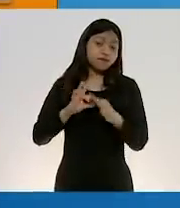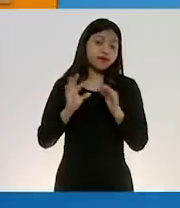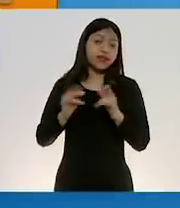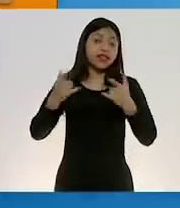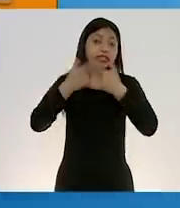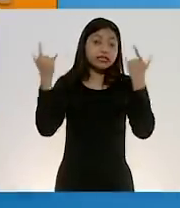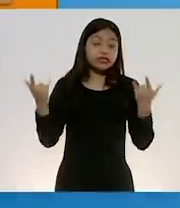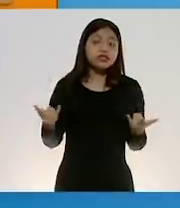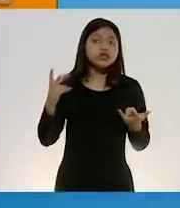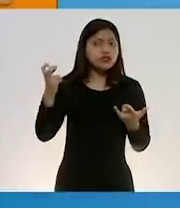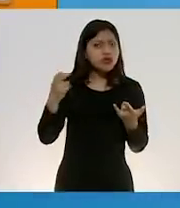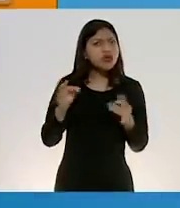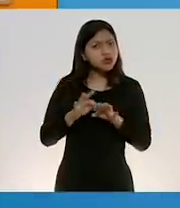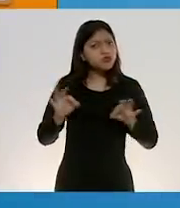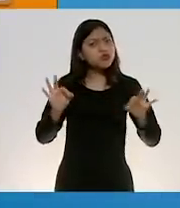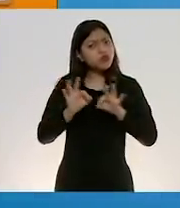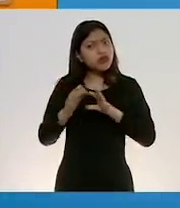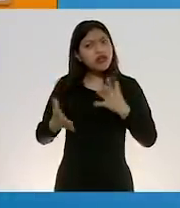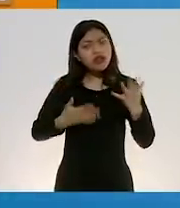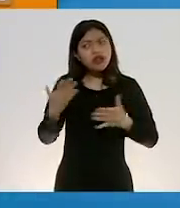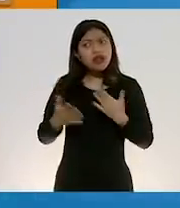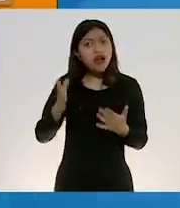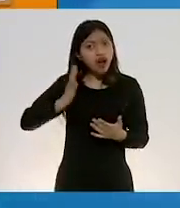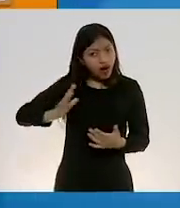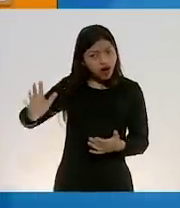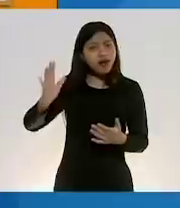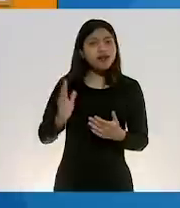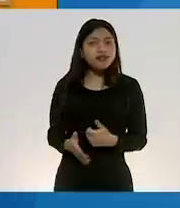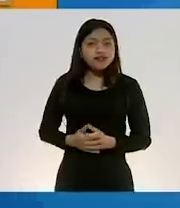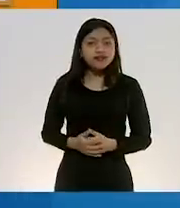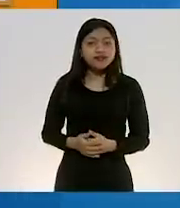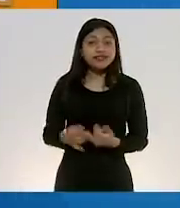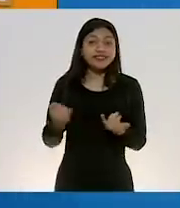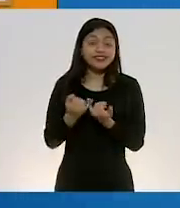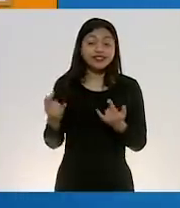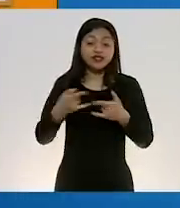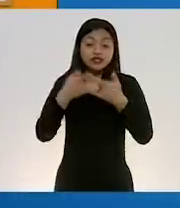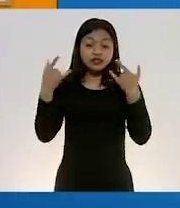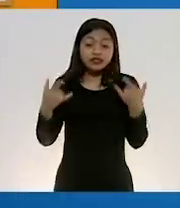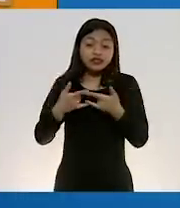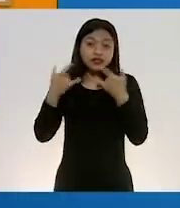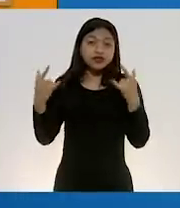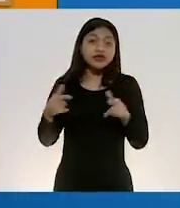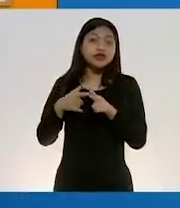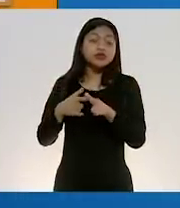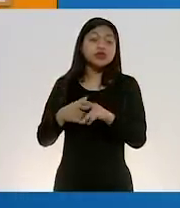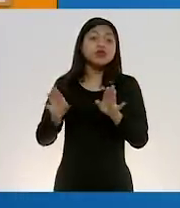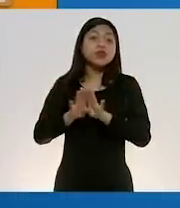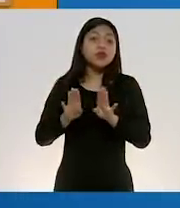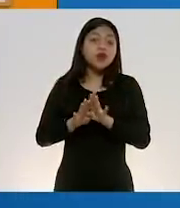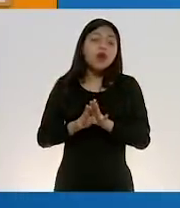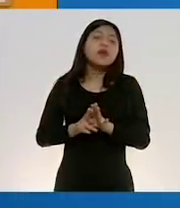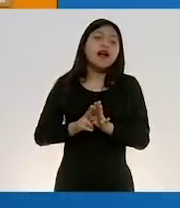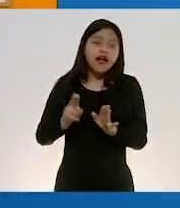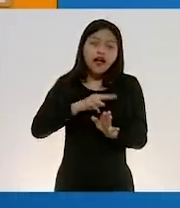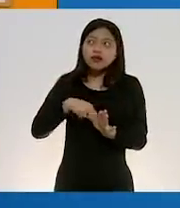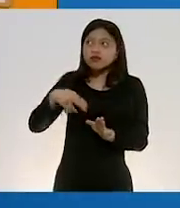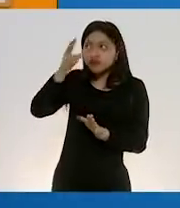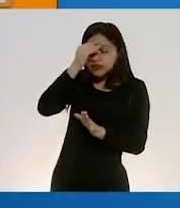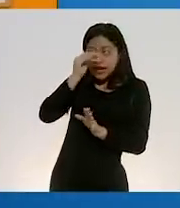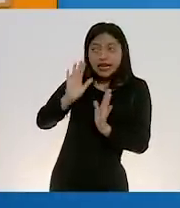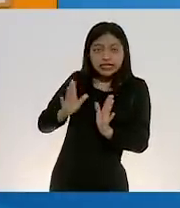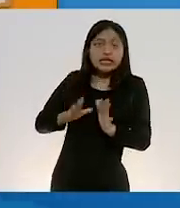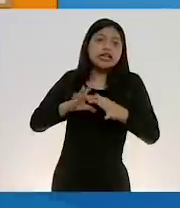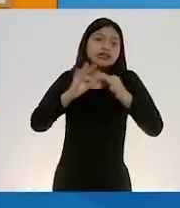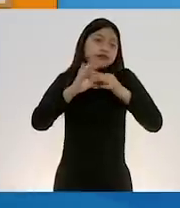relato que puede divertirnos y sorprendernos, y una forma de mantenerla viva es continuar contándola y